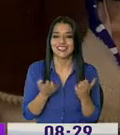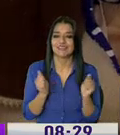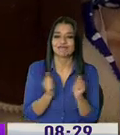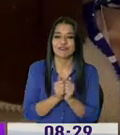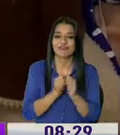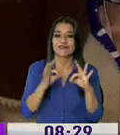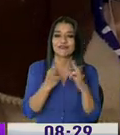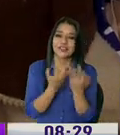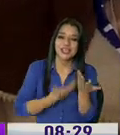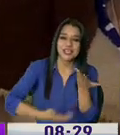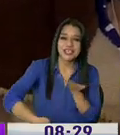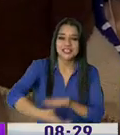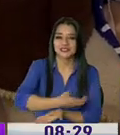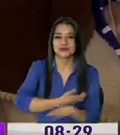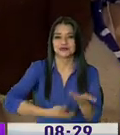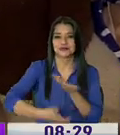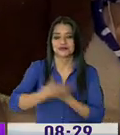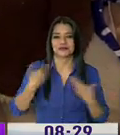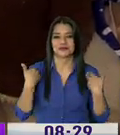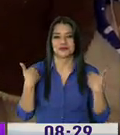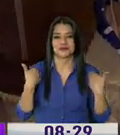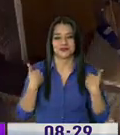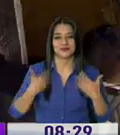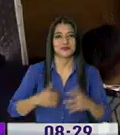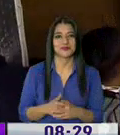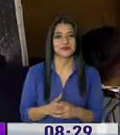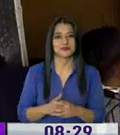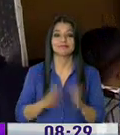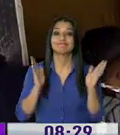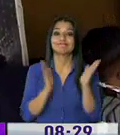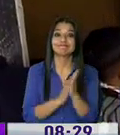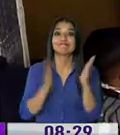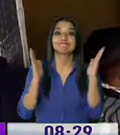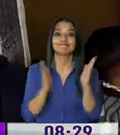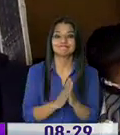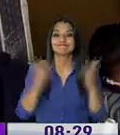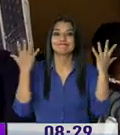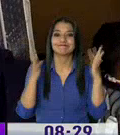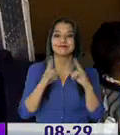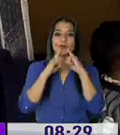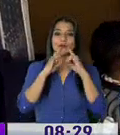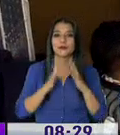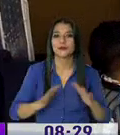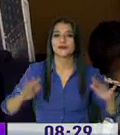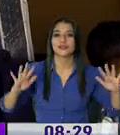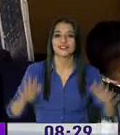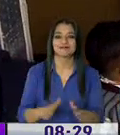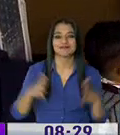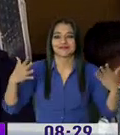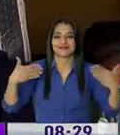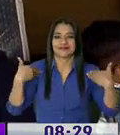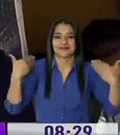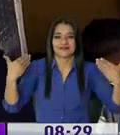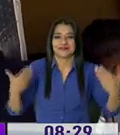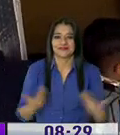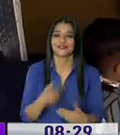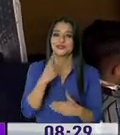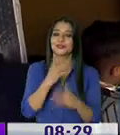más a sus seres queridos. ¡Cumpleaños felices!